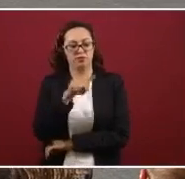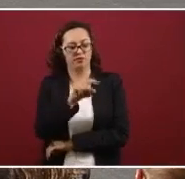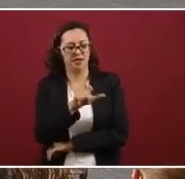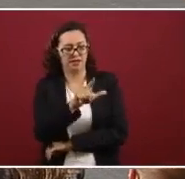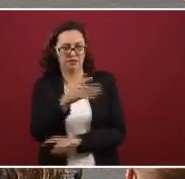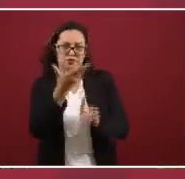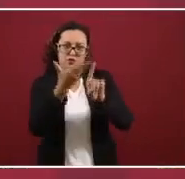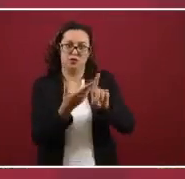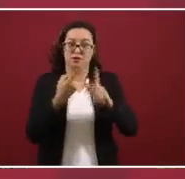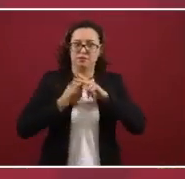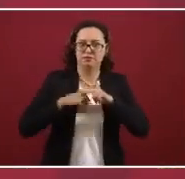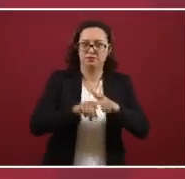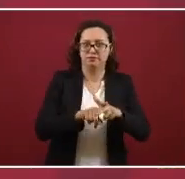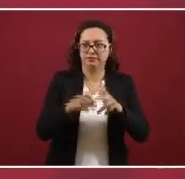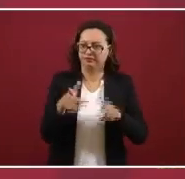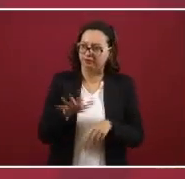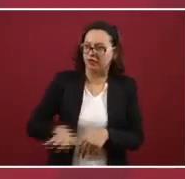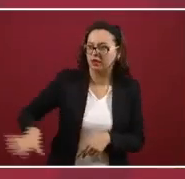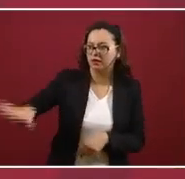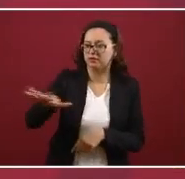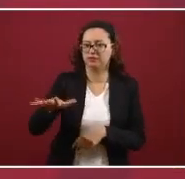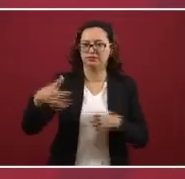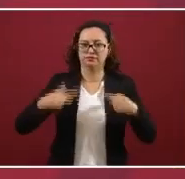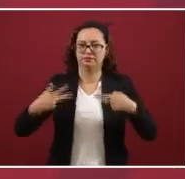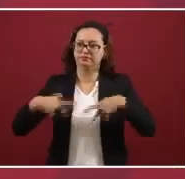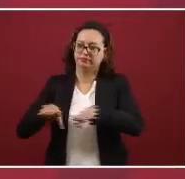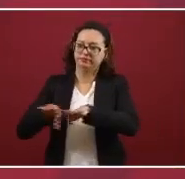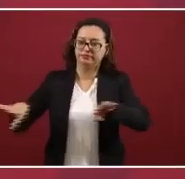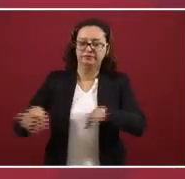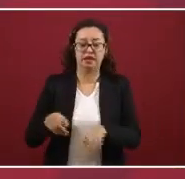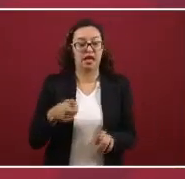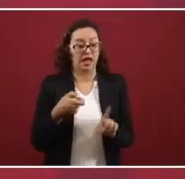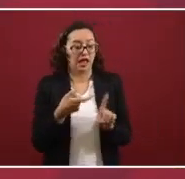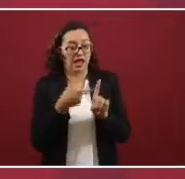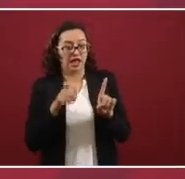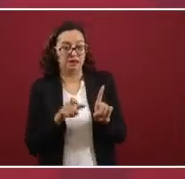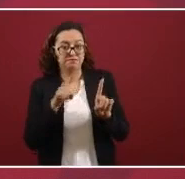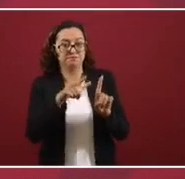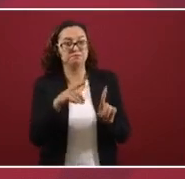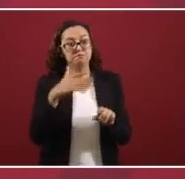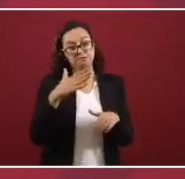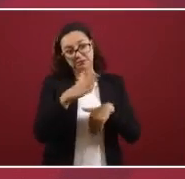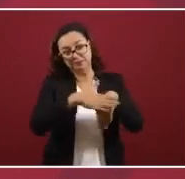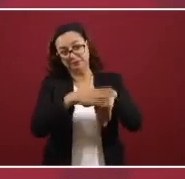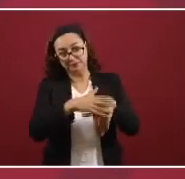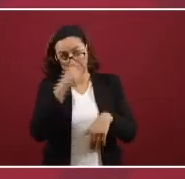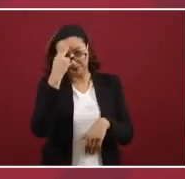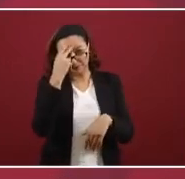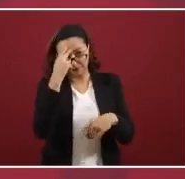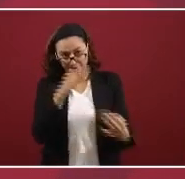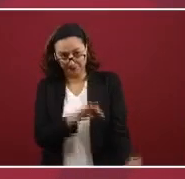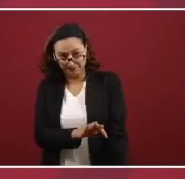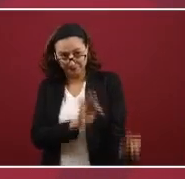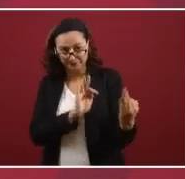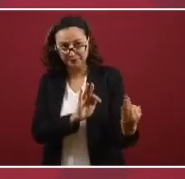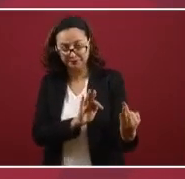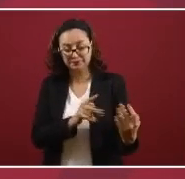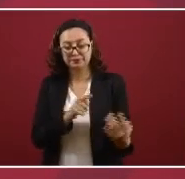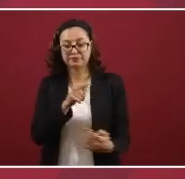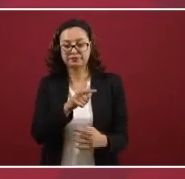enfrenta a Porfirio Díaz, utiliza una frase bíblica.